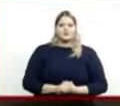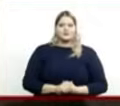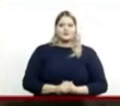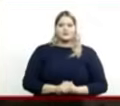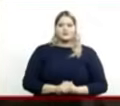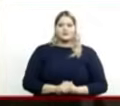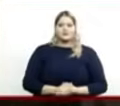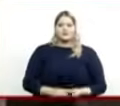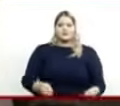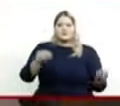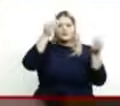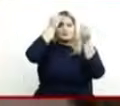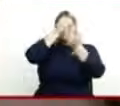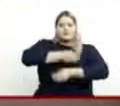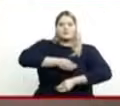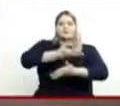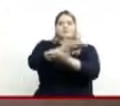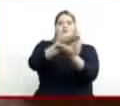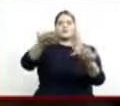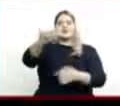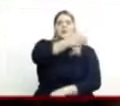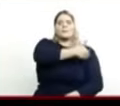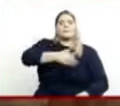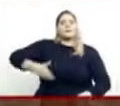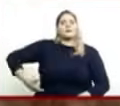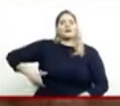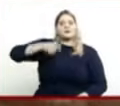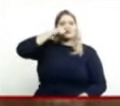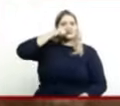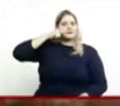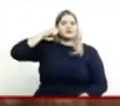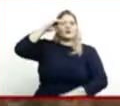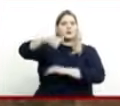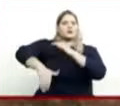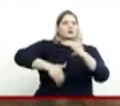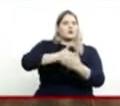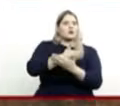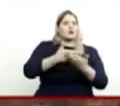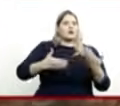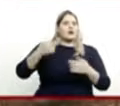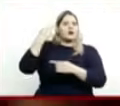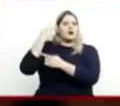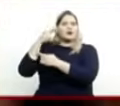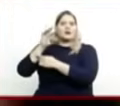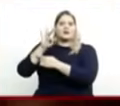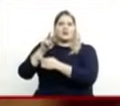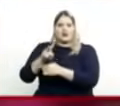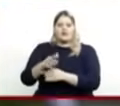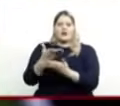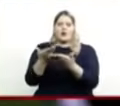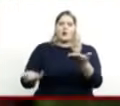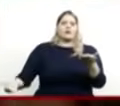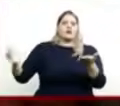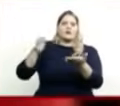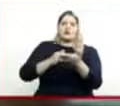la Presidencia de la República. Todos los canales de radio y televisión pueden retornar a su programación habitual.